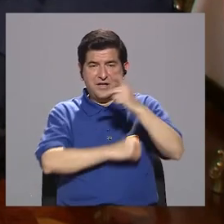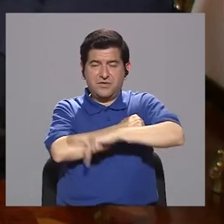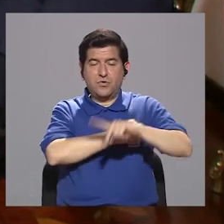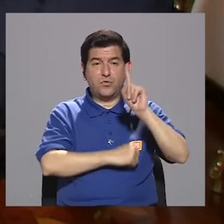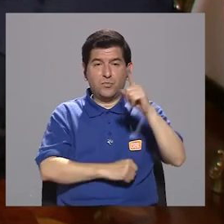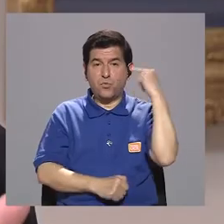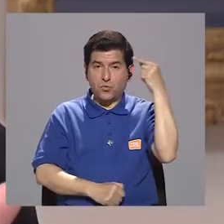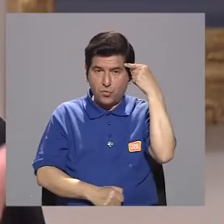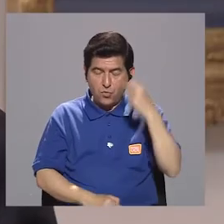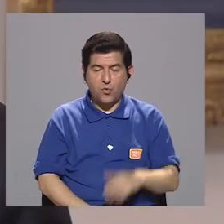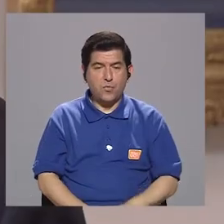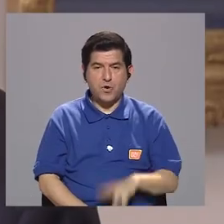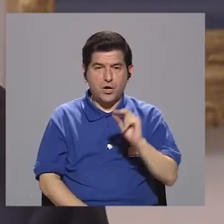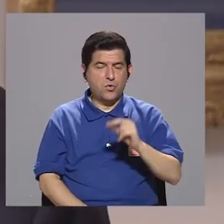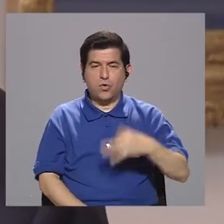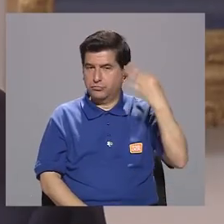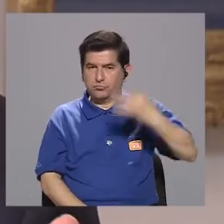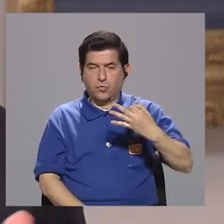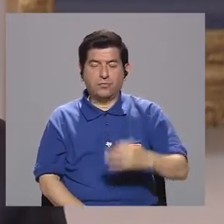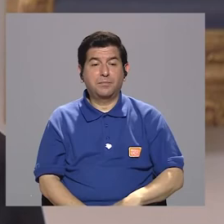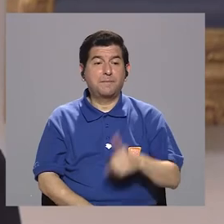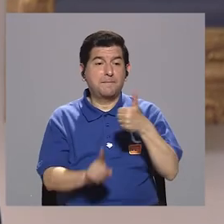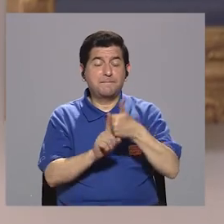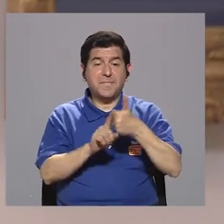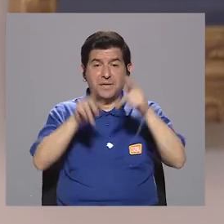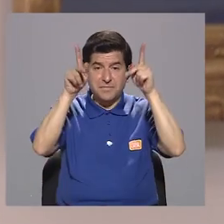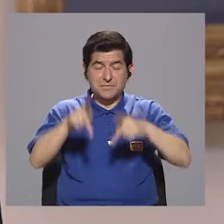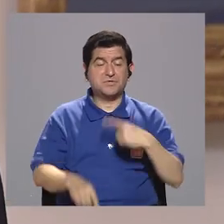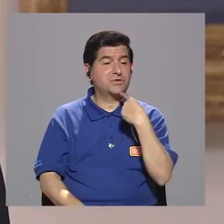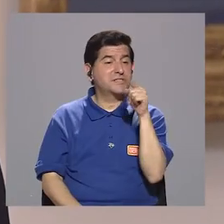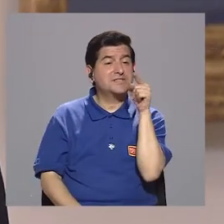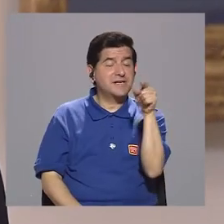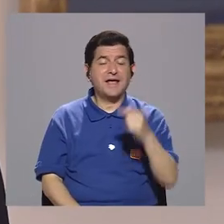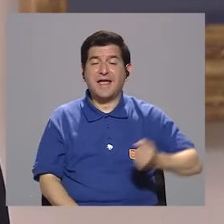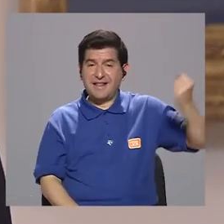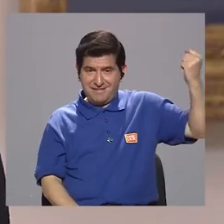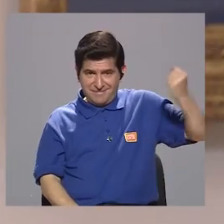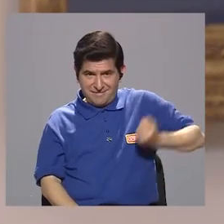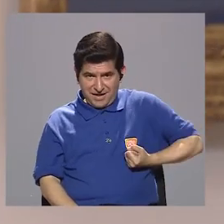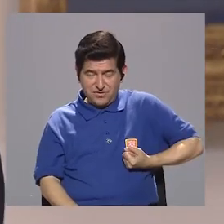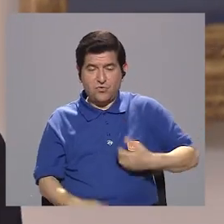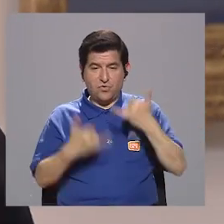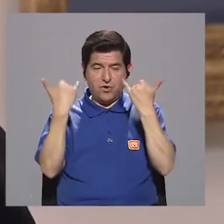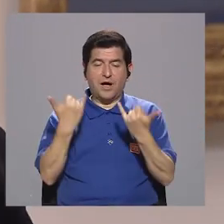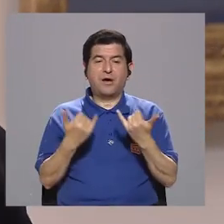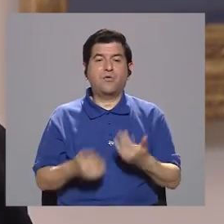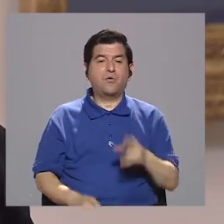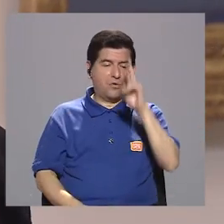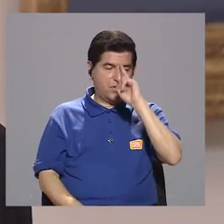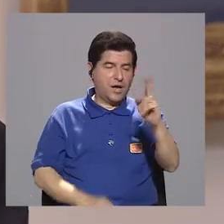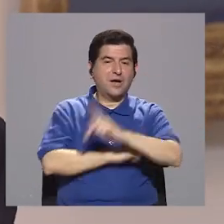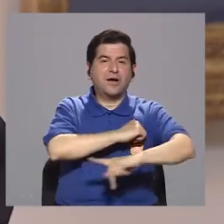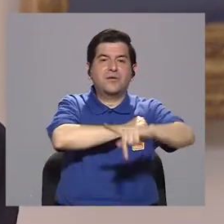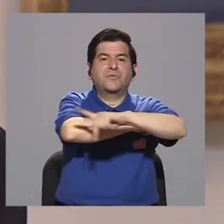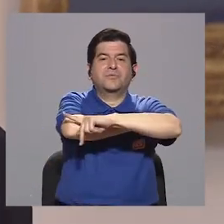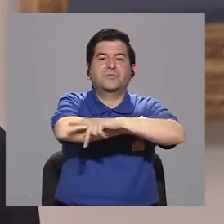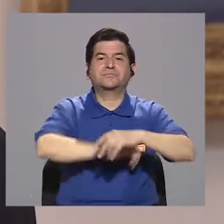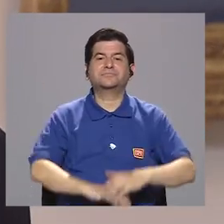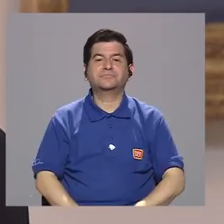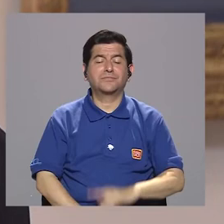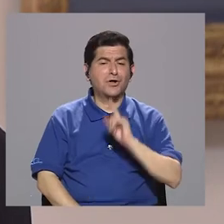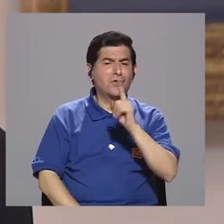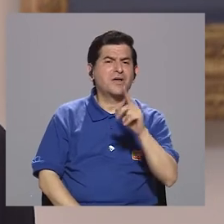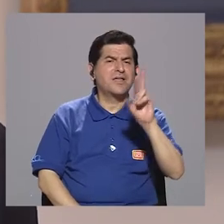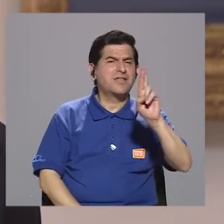facto. Y los mismos que lo declararon traidor a la patria lo hacen benemérito. Porque vea lo que señala